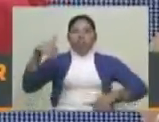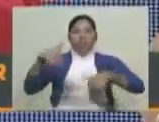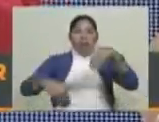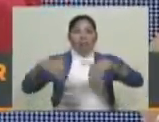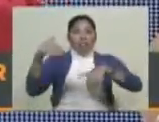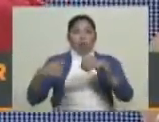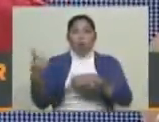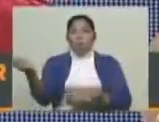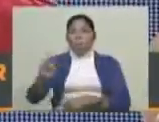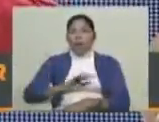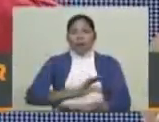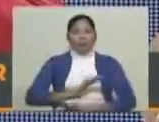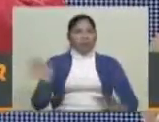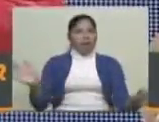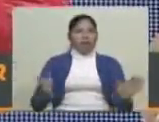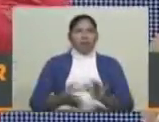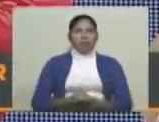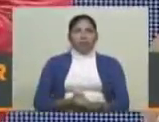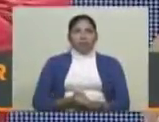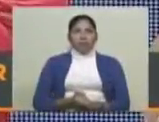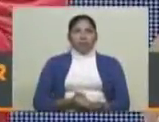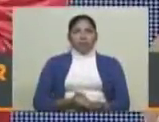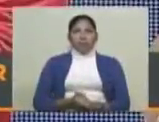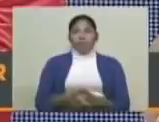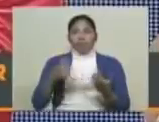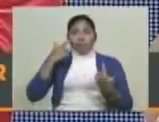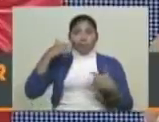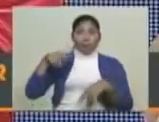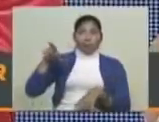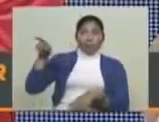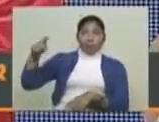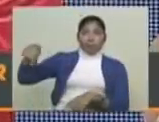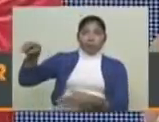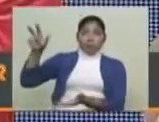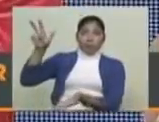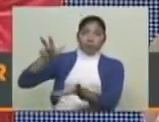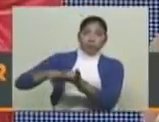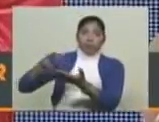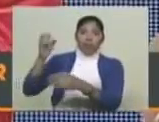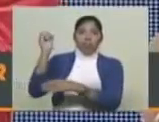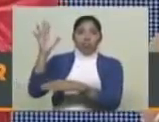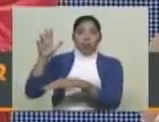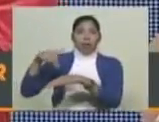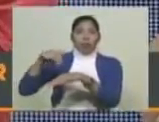un mes, porque así establece según lo que ellos aprobaron en la Asamblea Nacional Burguesa.